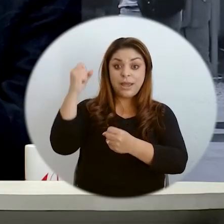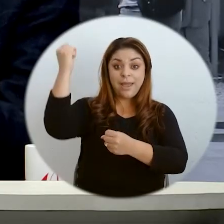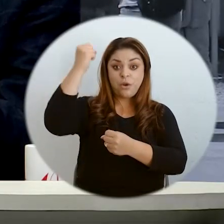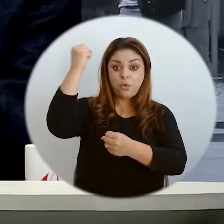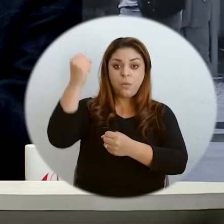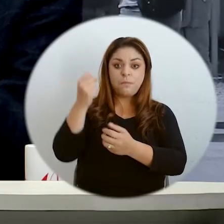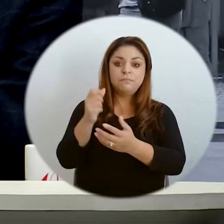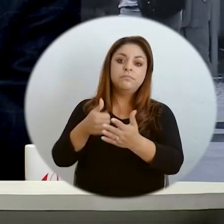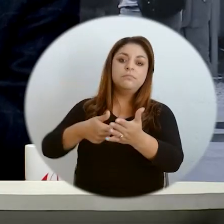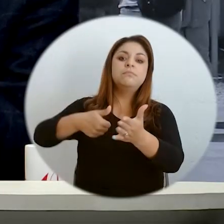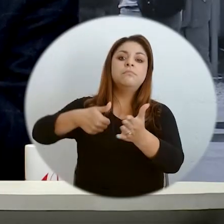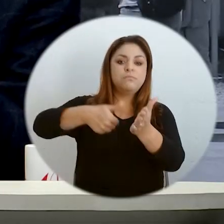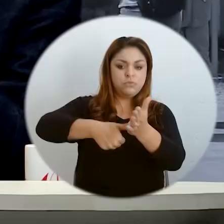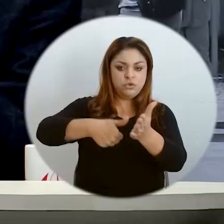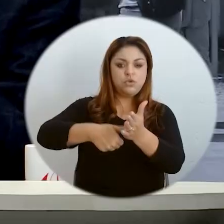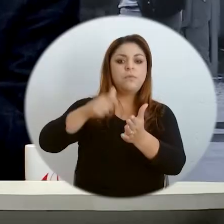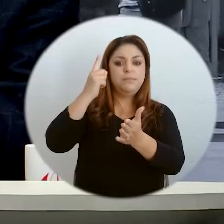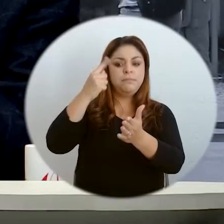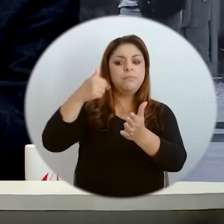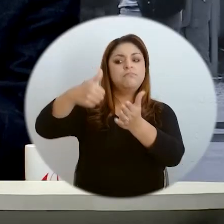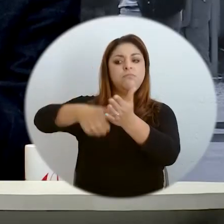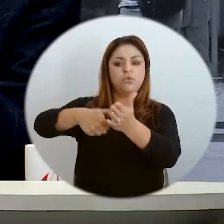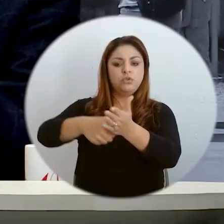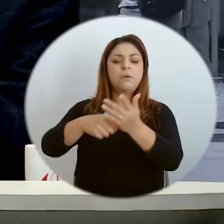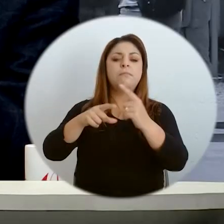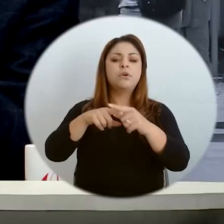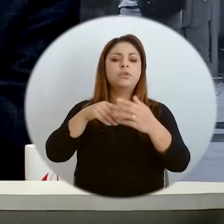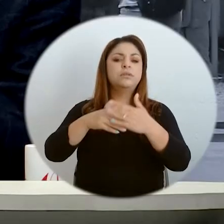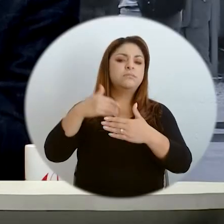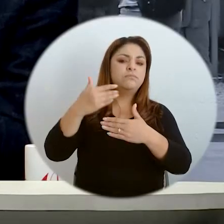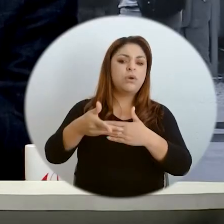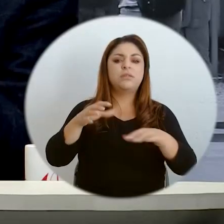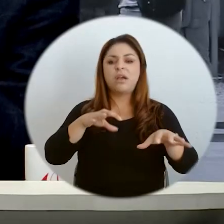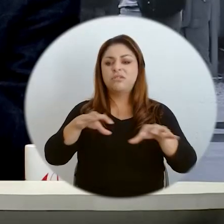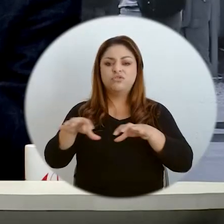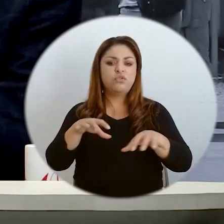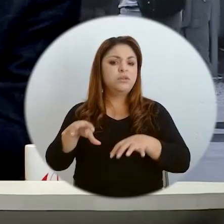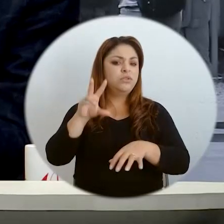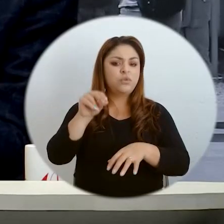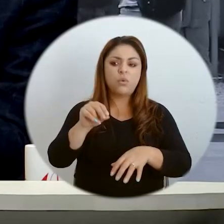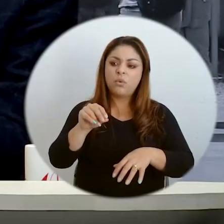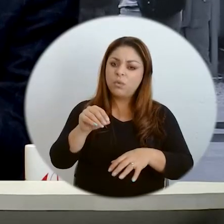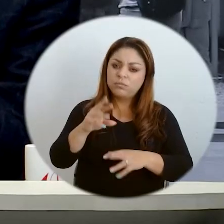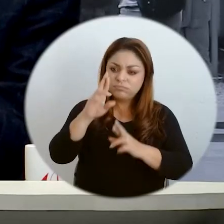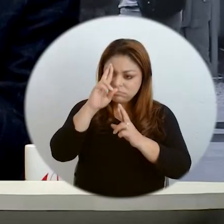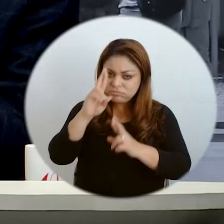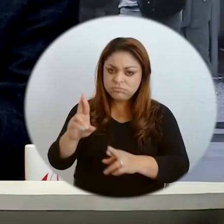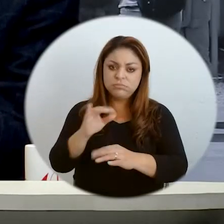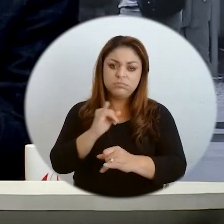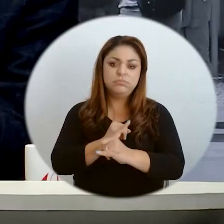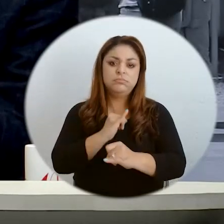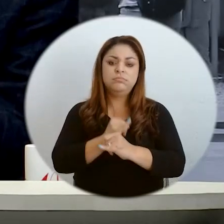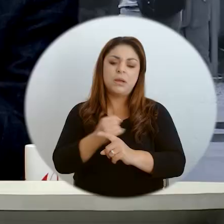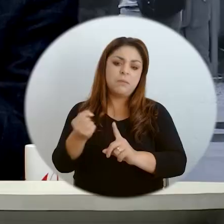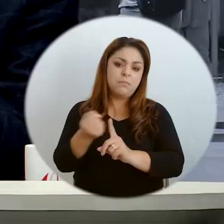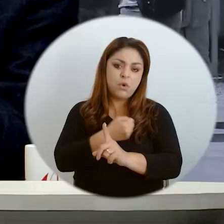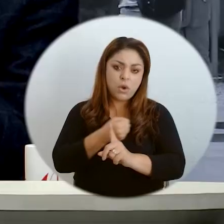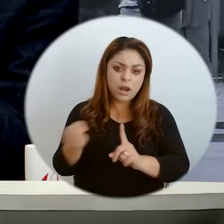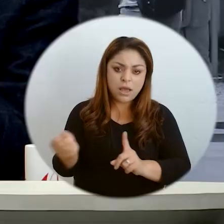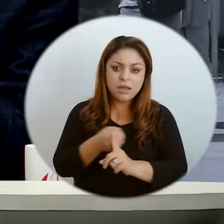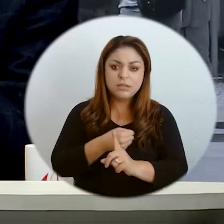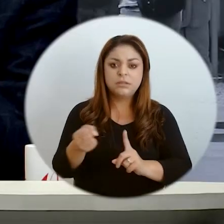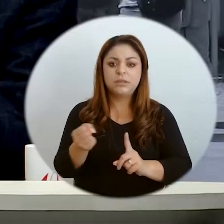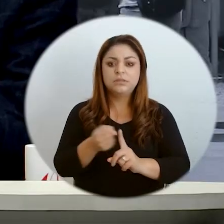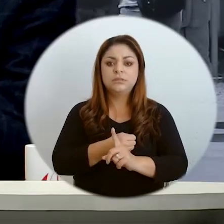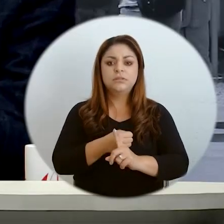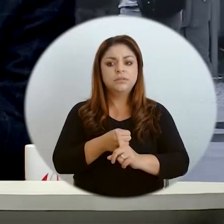del voto, sino a través de acciones no institucionales, violentas, que incluso